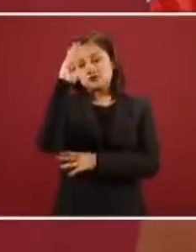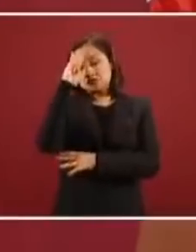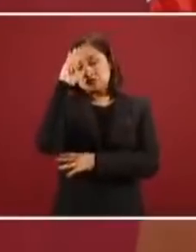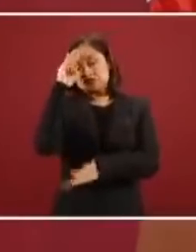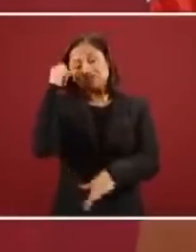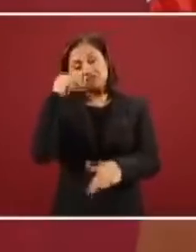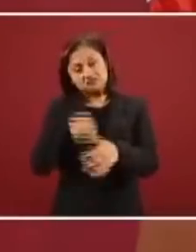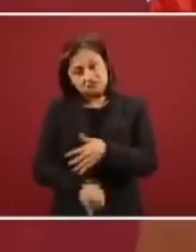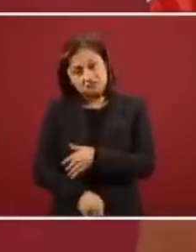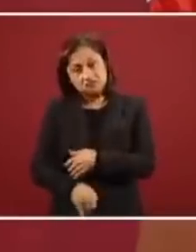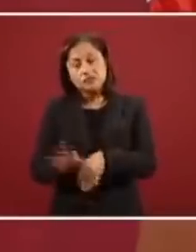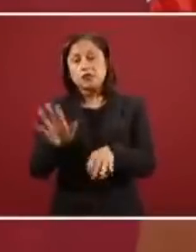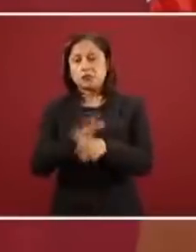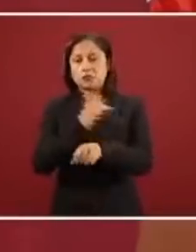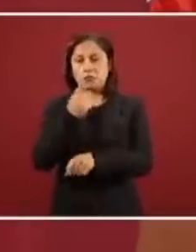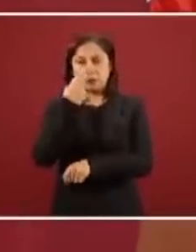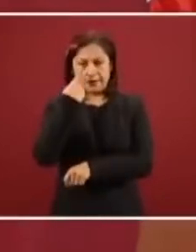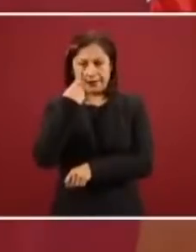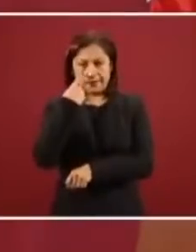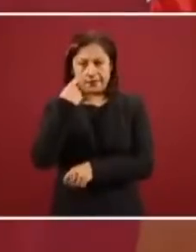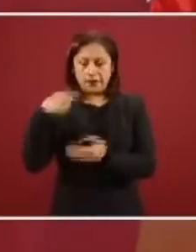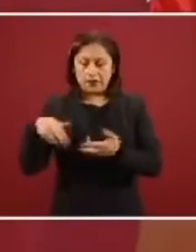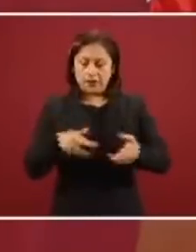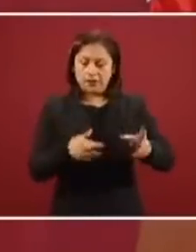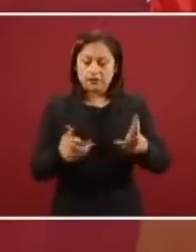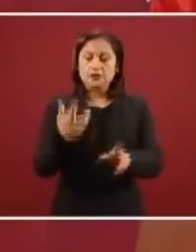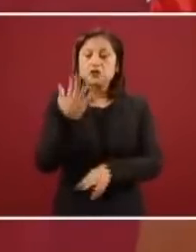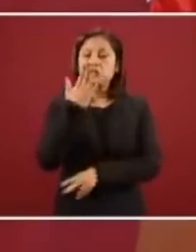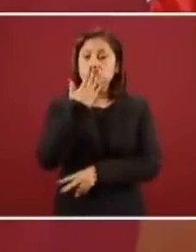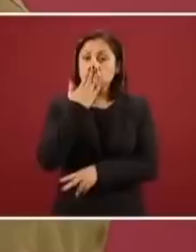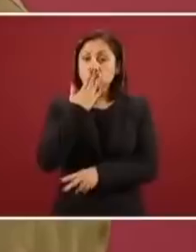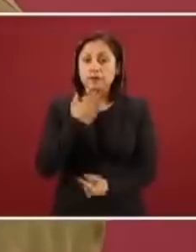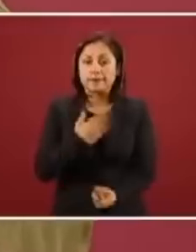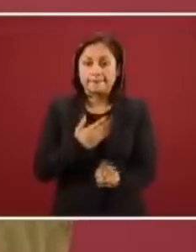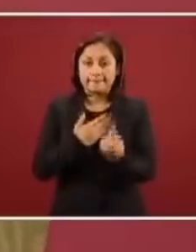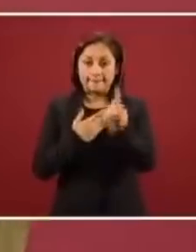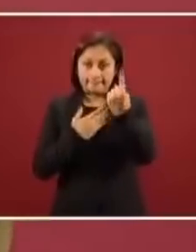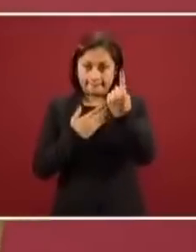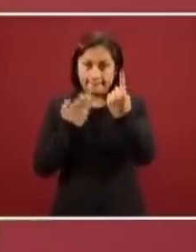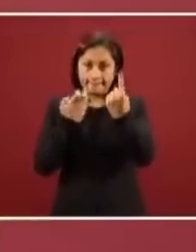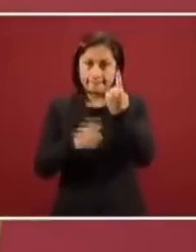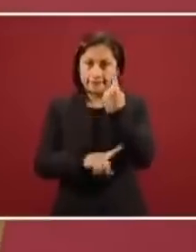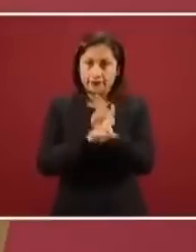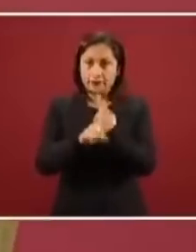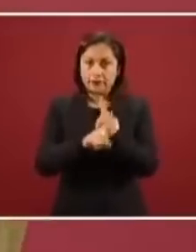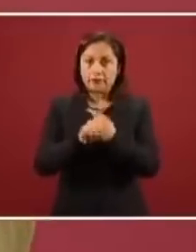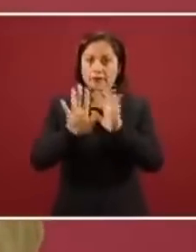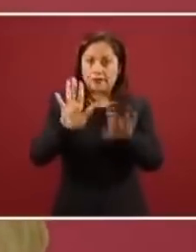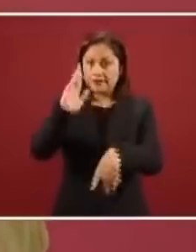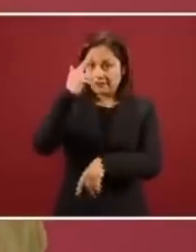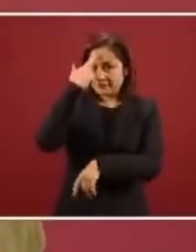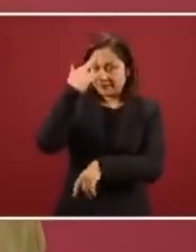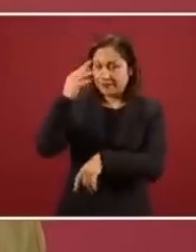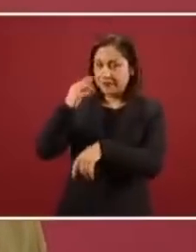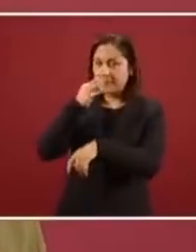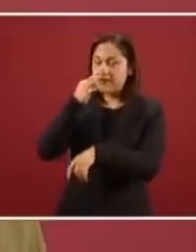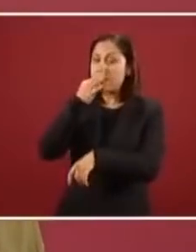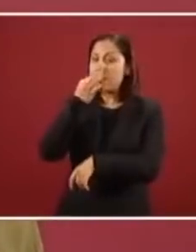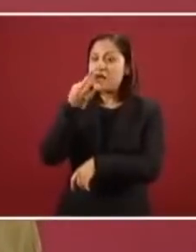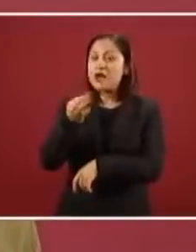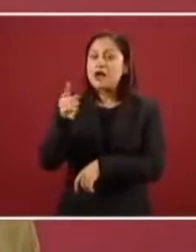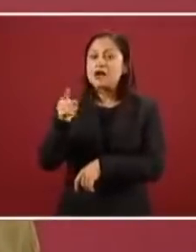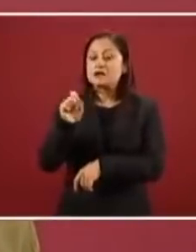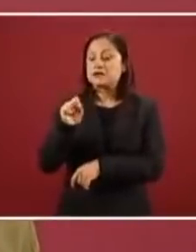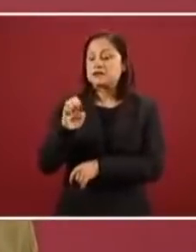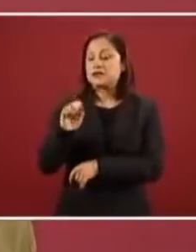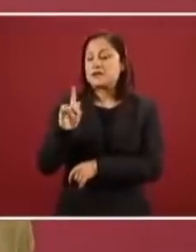dijo que la 4 te está llena de contradicciones fuertes y brutales advirtió una lucha de poder en el gabinete